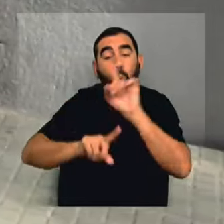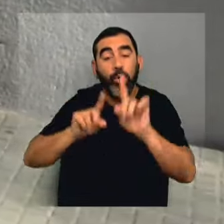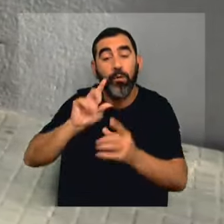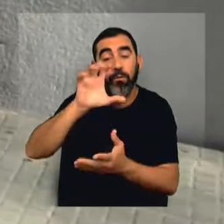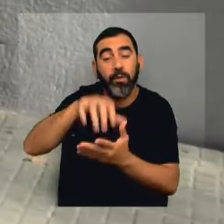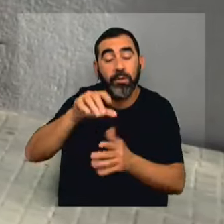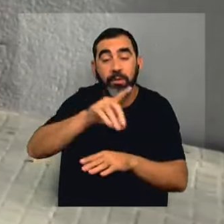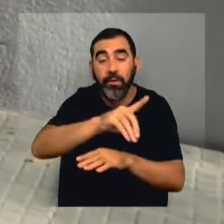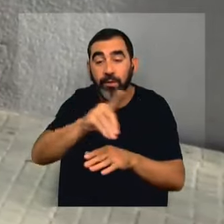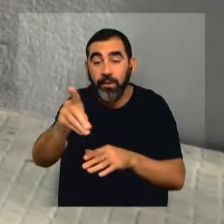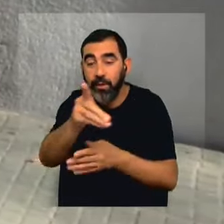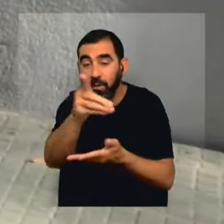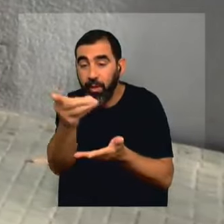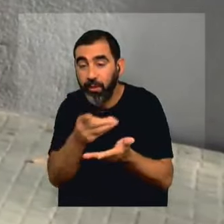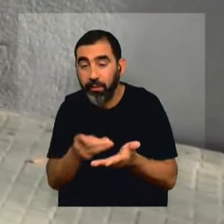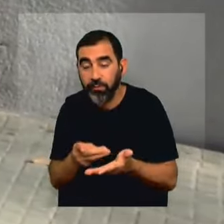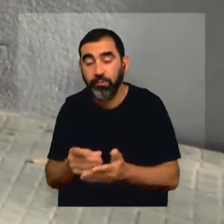de